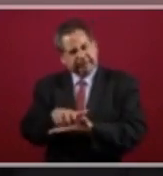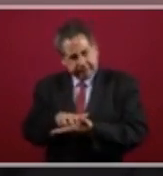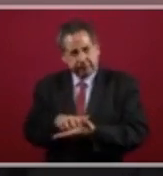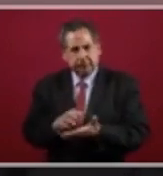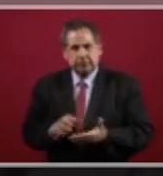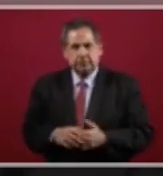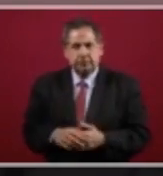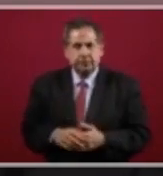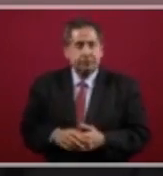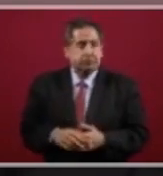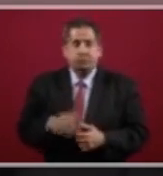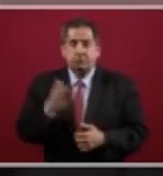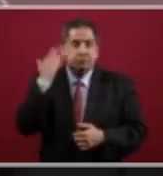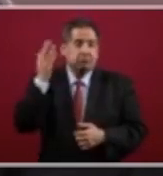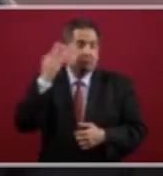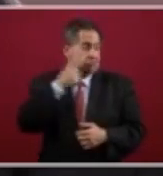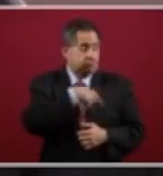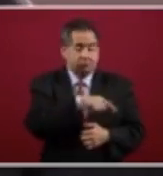Actuaban